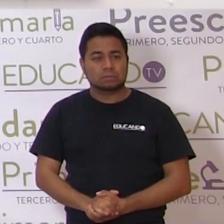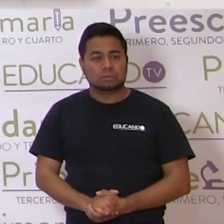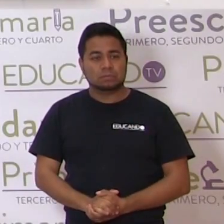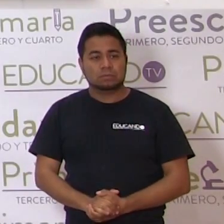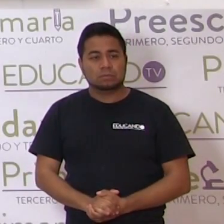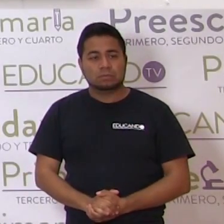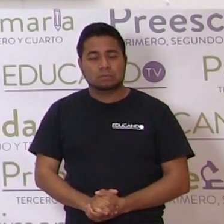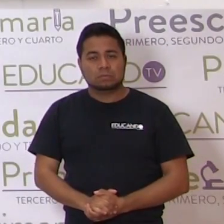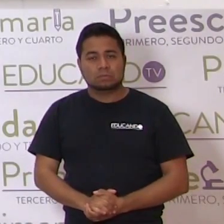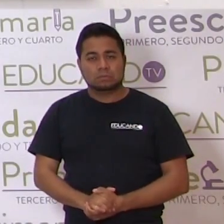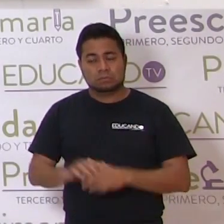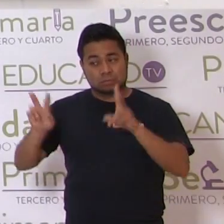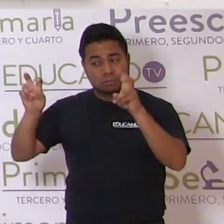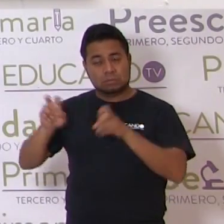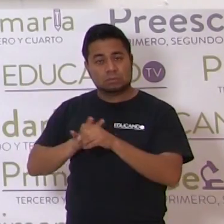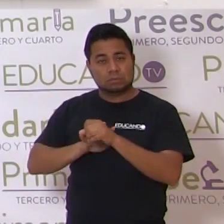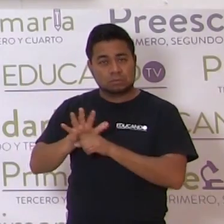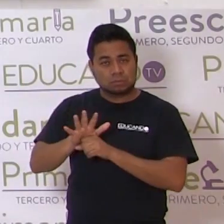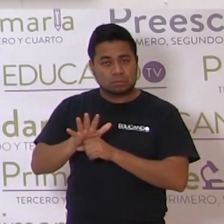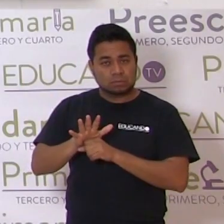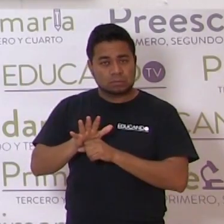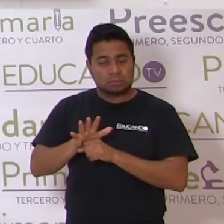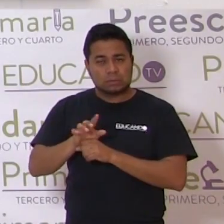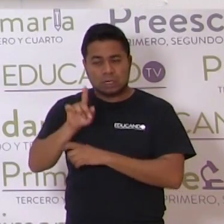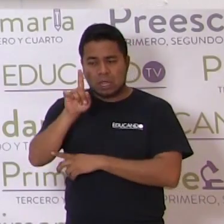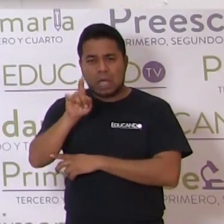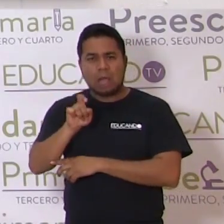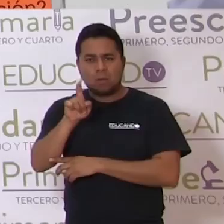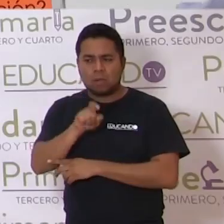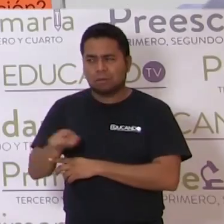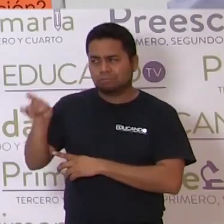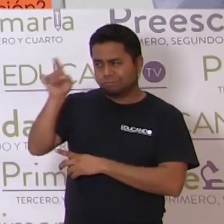El título es el ciclo de agua.